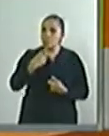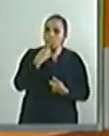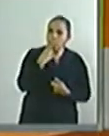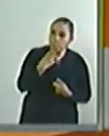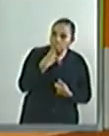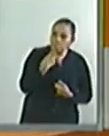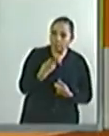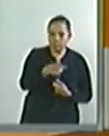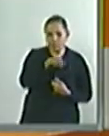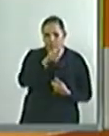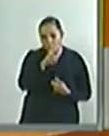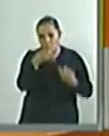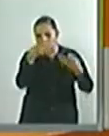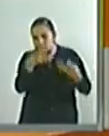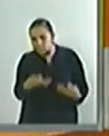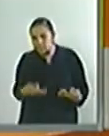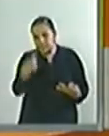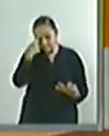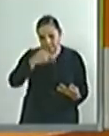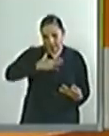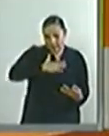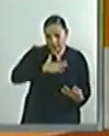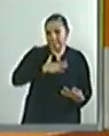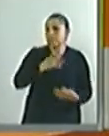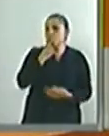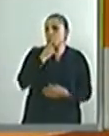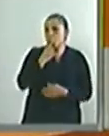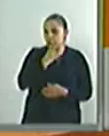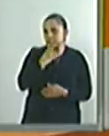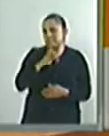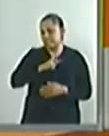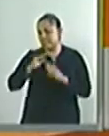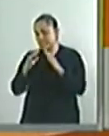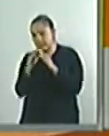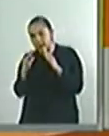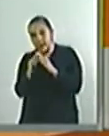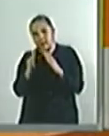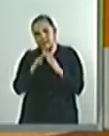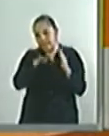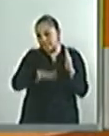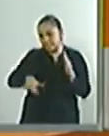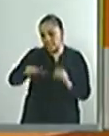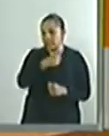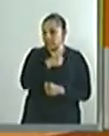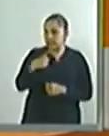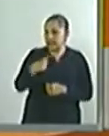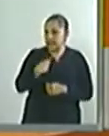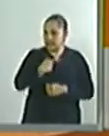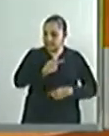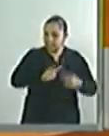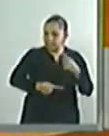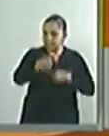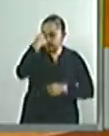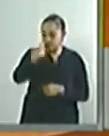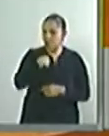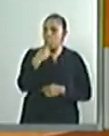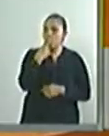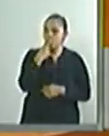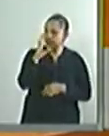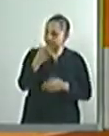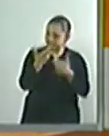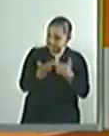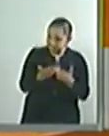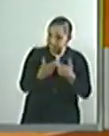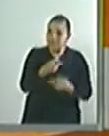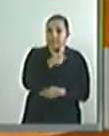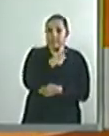saneamiento del agua para consumo personal y doméstico en forma suficiente salubre